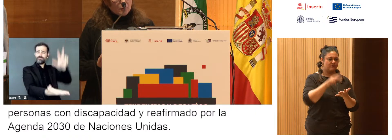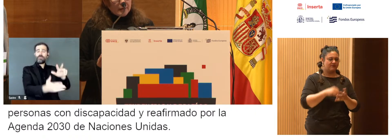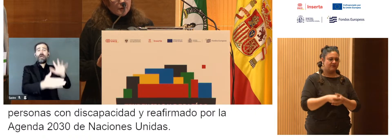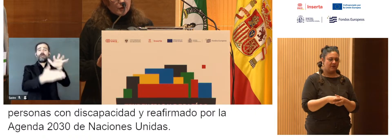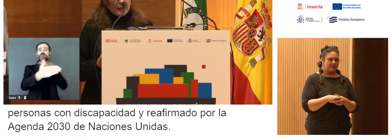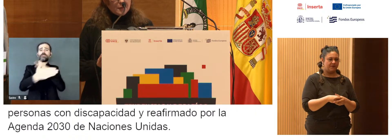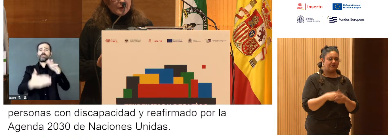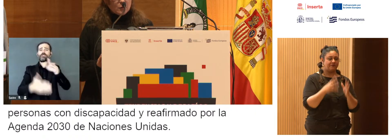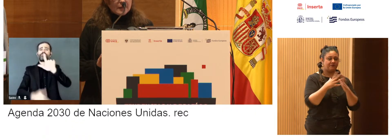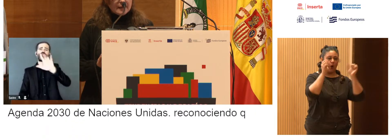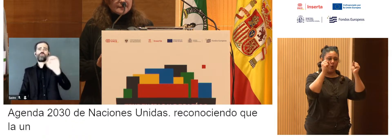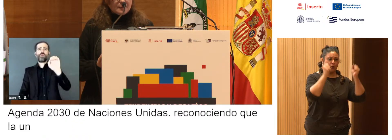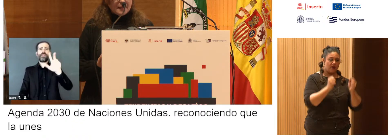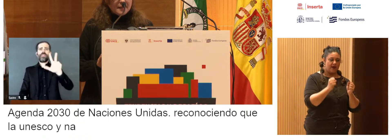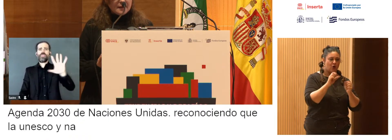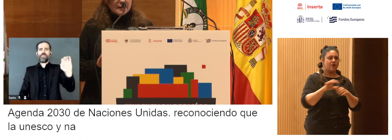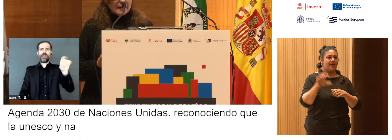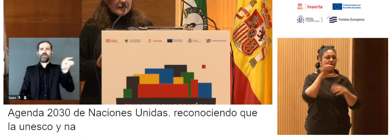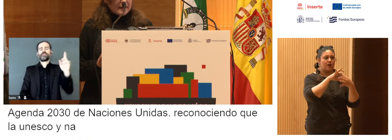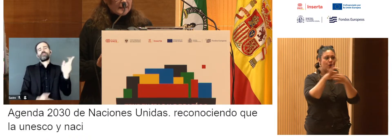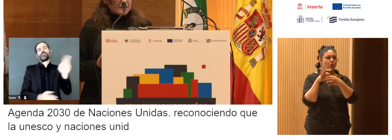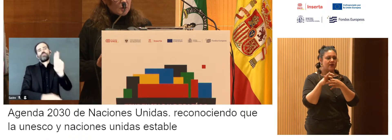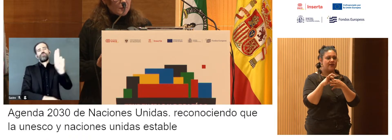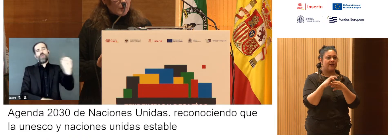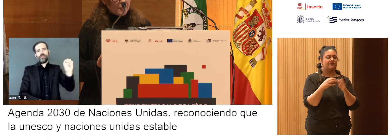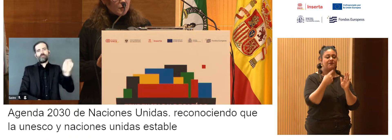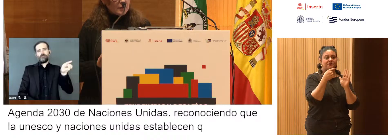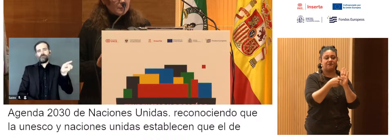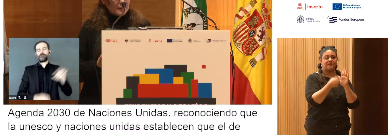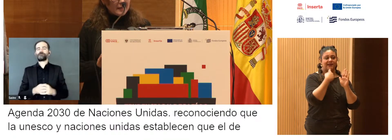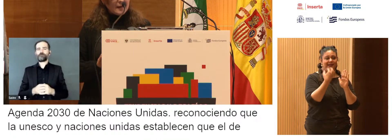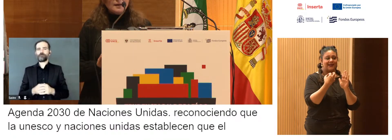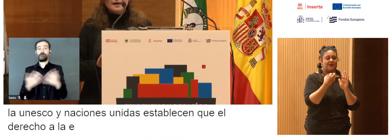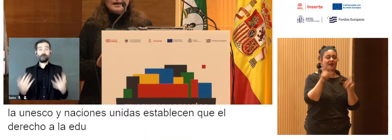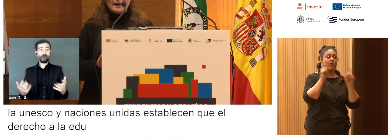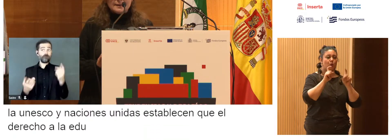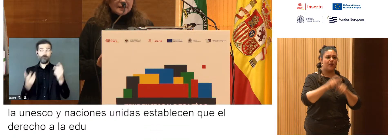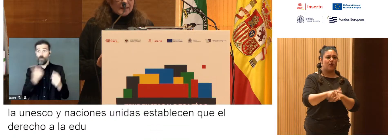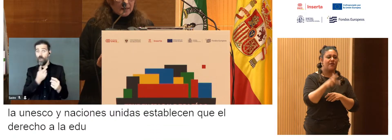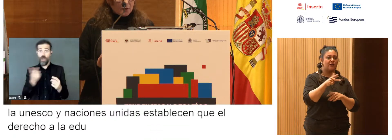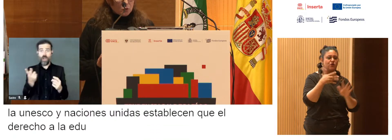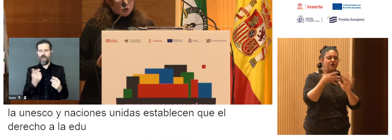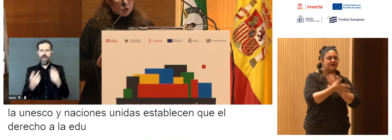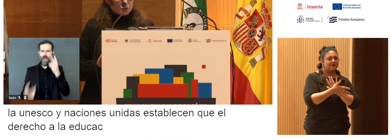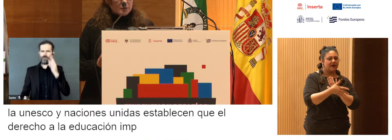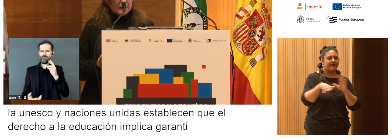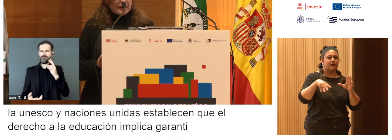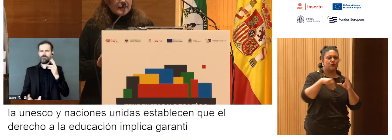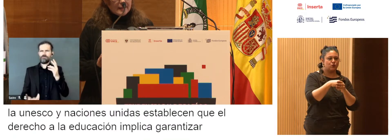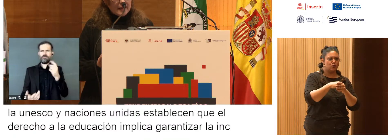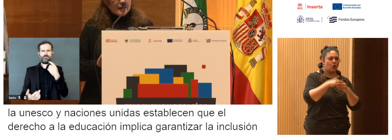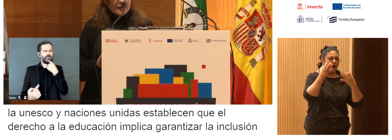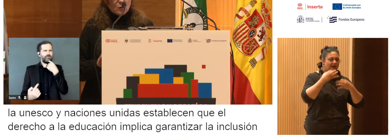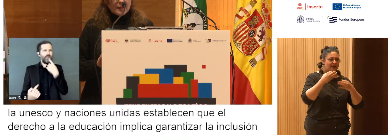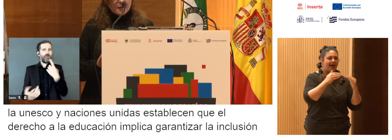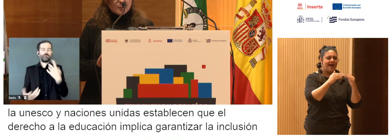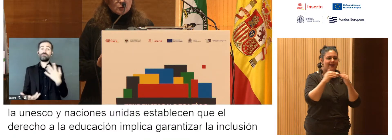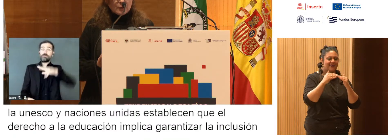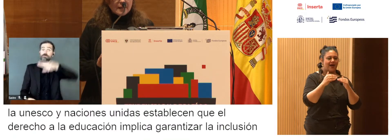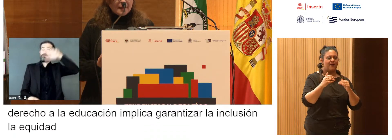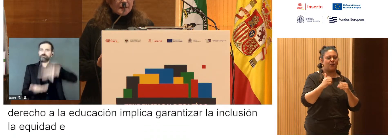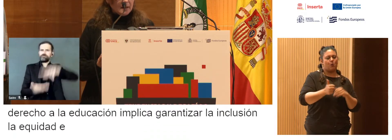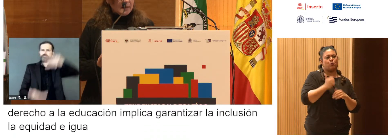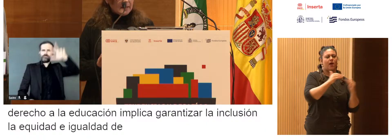Reconociendo que la UNESCO y Naciones Unidas establecen que el derecho a la educación implica garantizar la inclusión, la equidad e igualdad